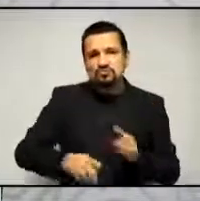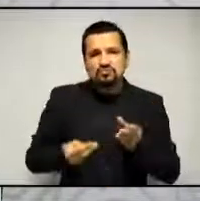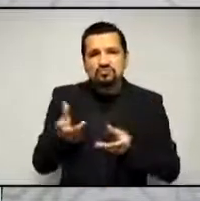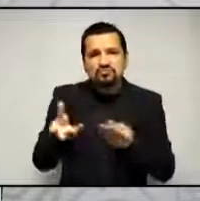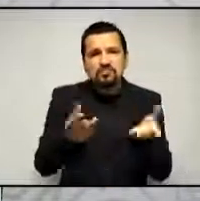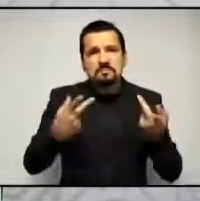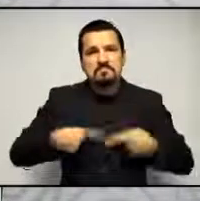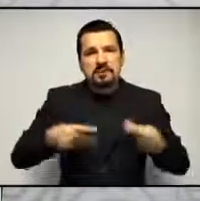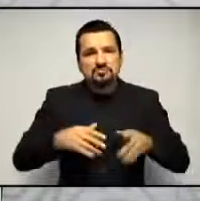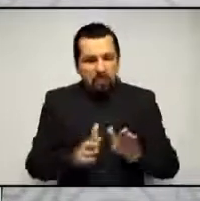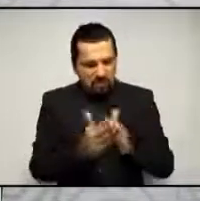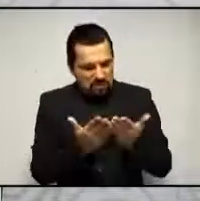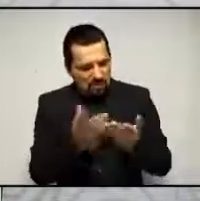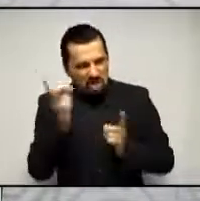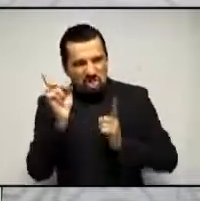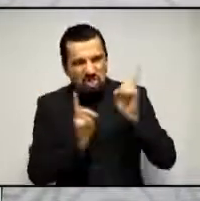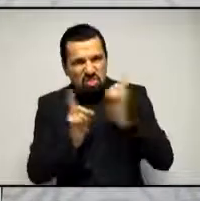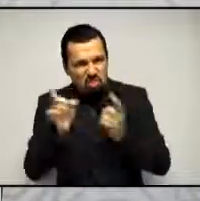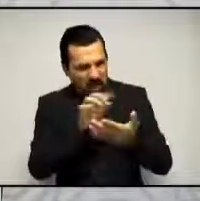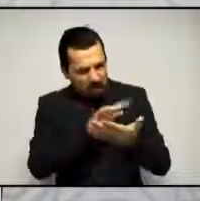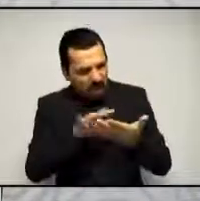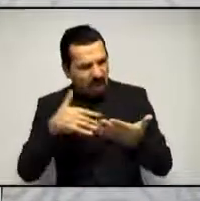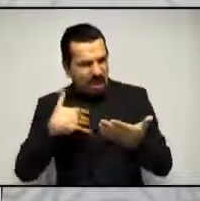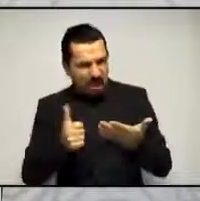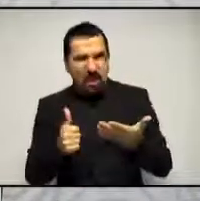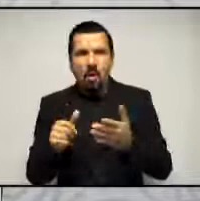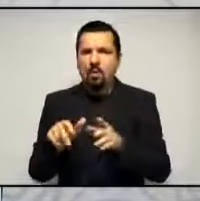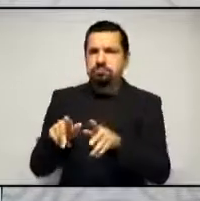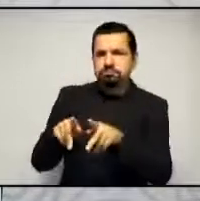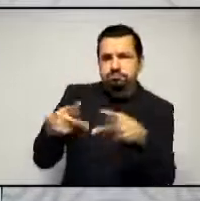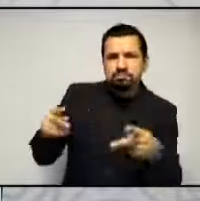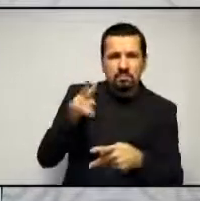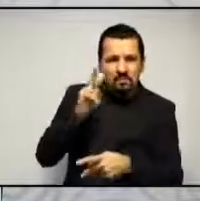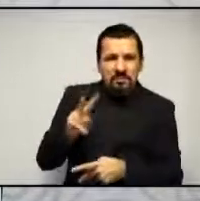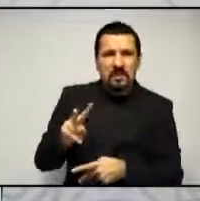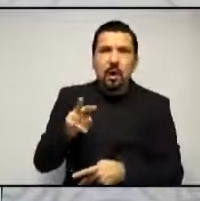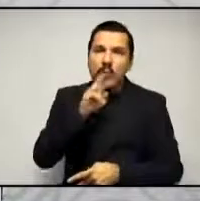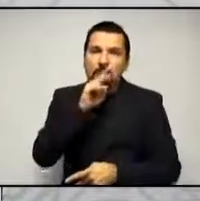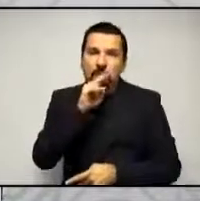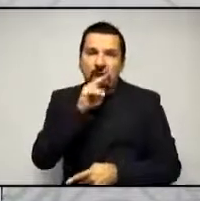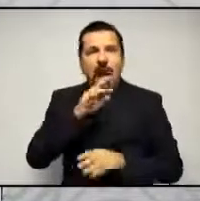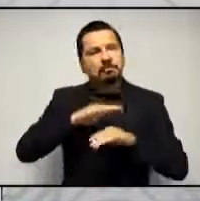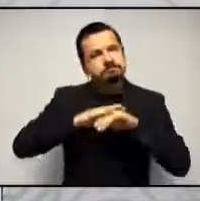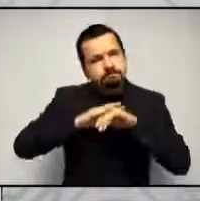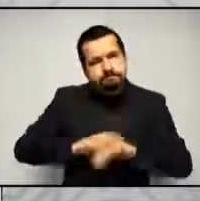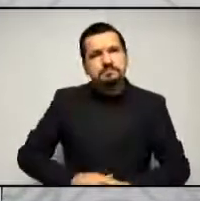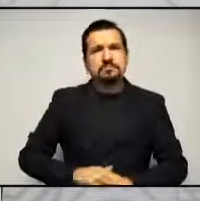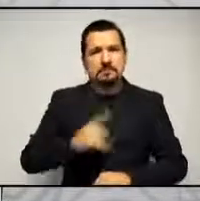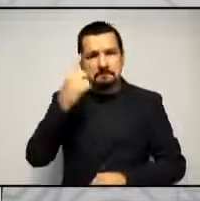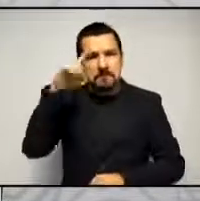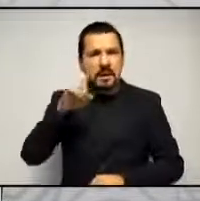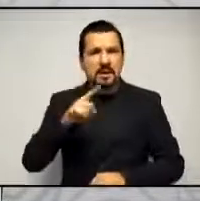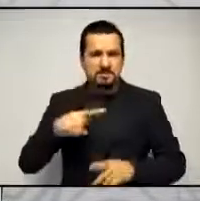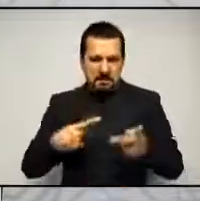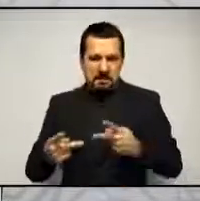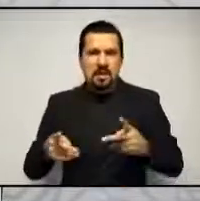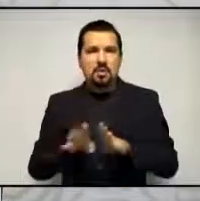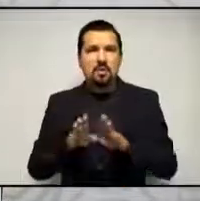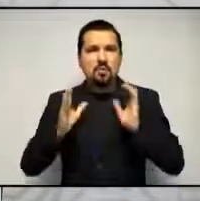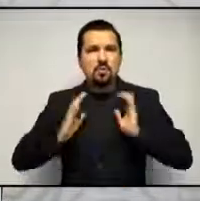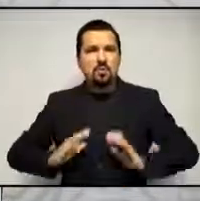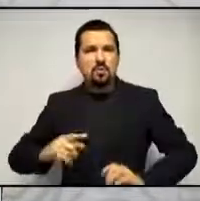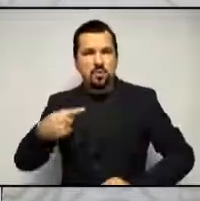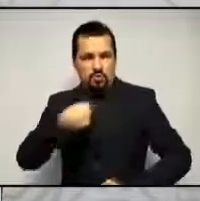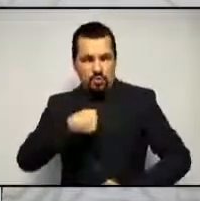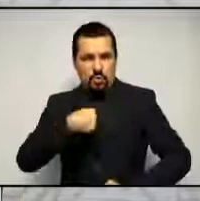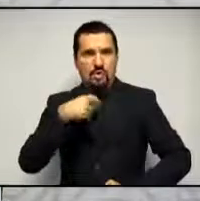resuelvan sus dudas y preocupaciones a fin de estar mejor preparadas para su cuidado personal y el